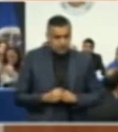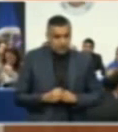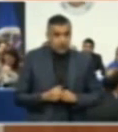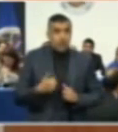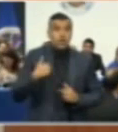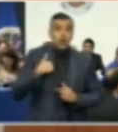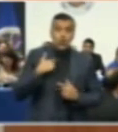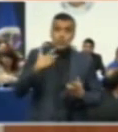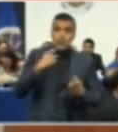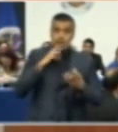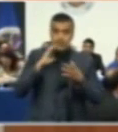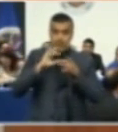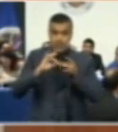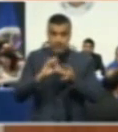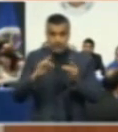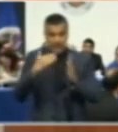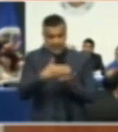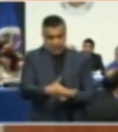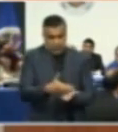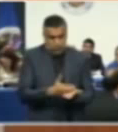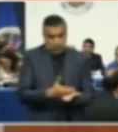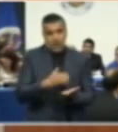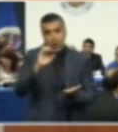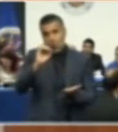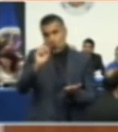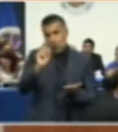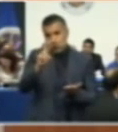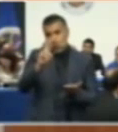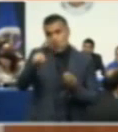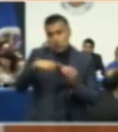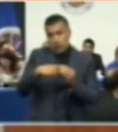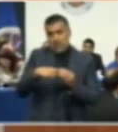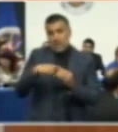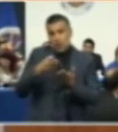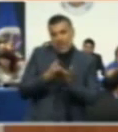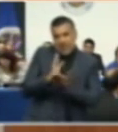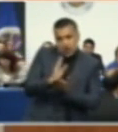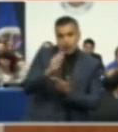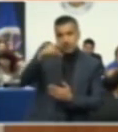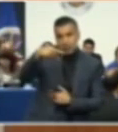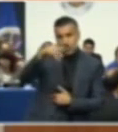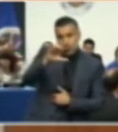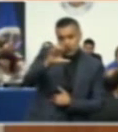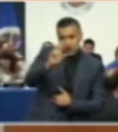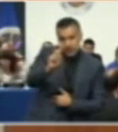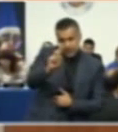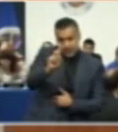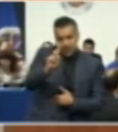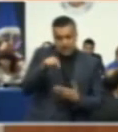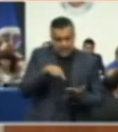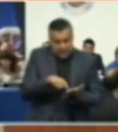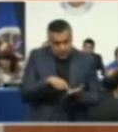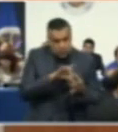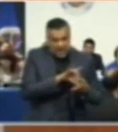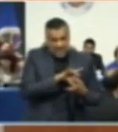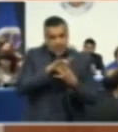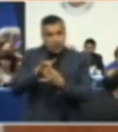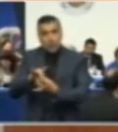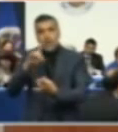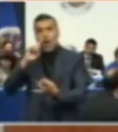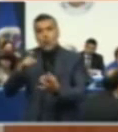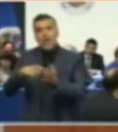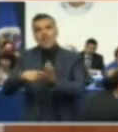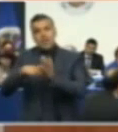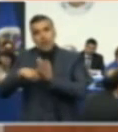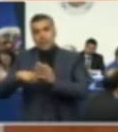Quisiera señalar que esta Convención de Naciones Unidas sobre los Derechos de las Personas con Discapacidad responde a una